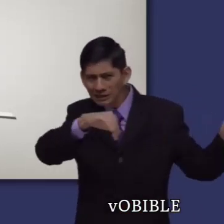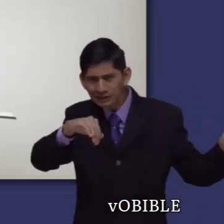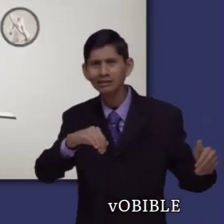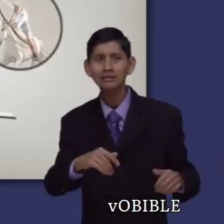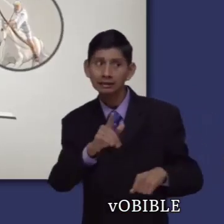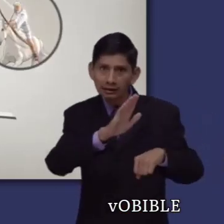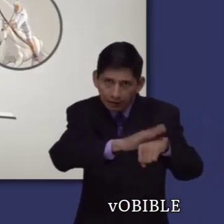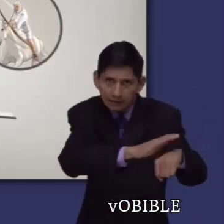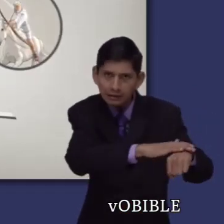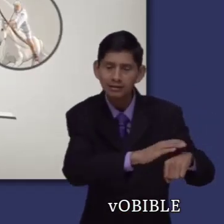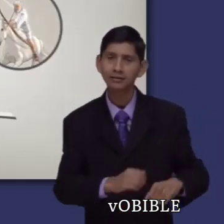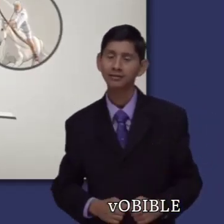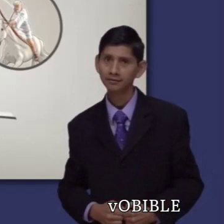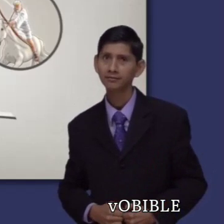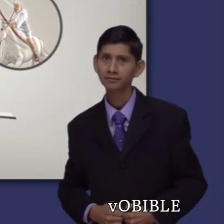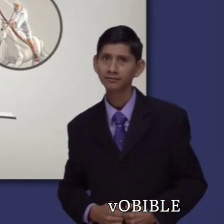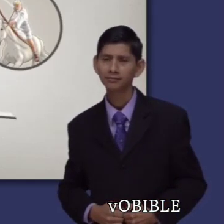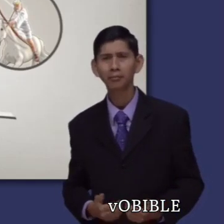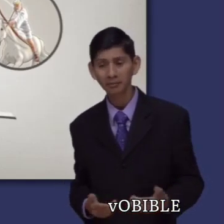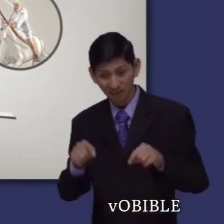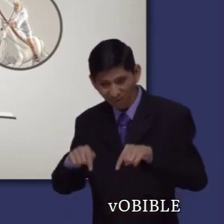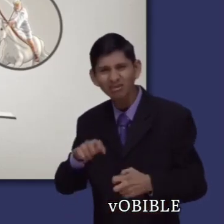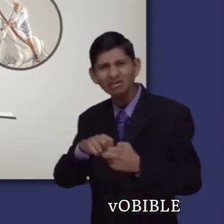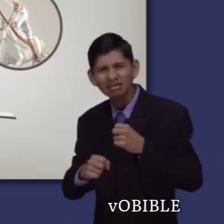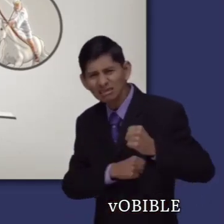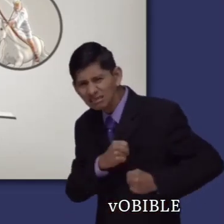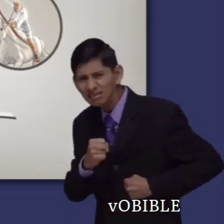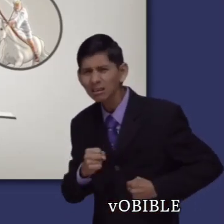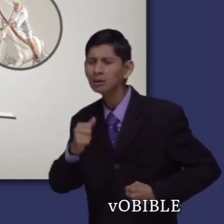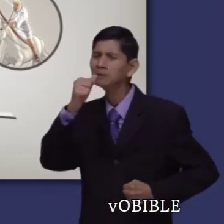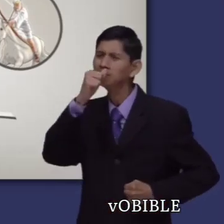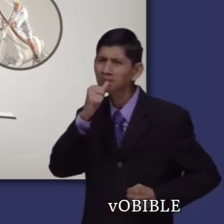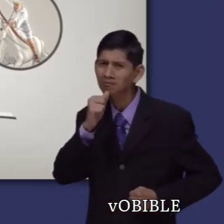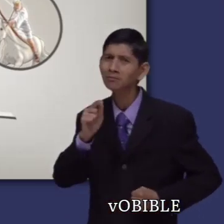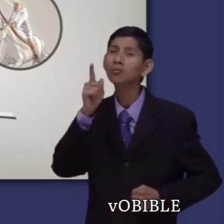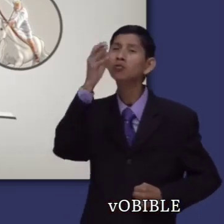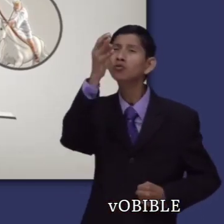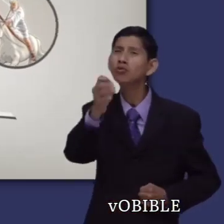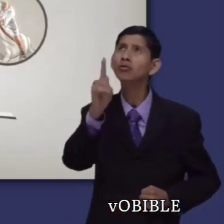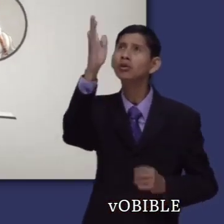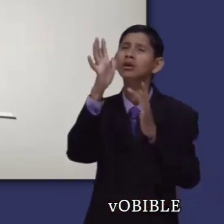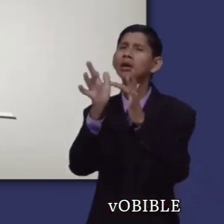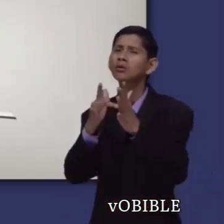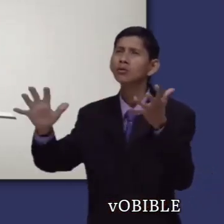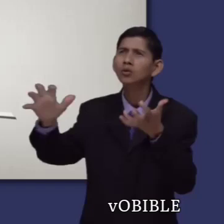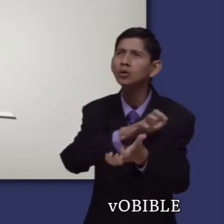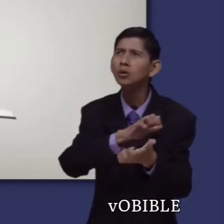como a hermanos, y en que debemos aguantar las dificultades mientras esperamos con paciencia el reino de